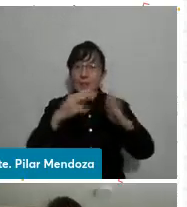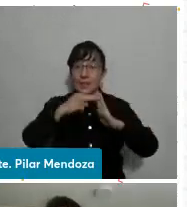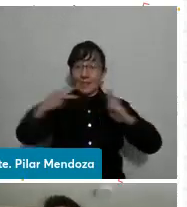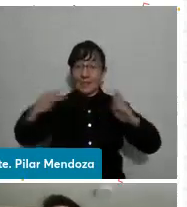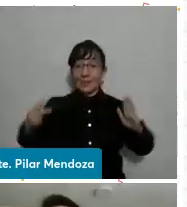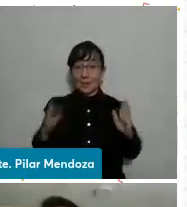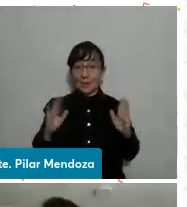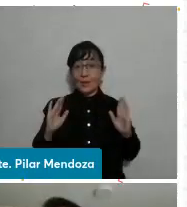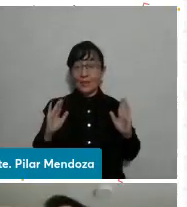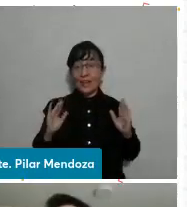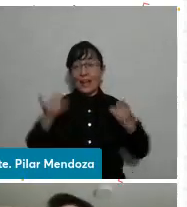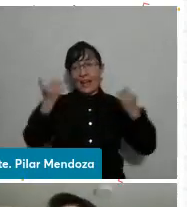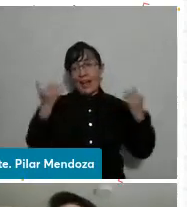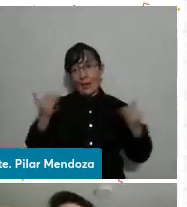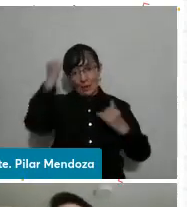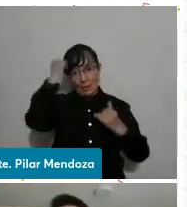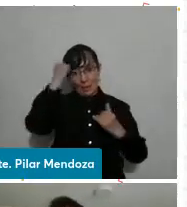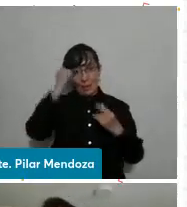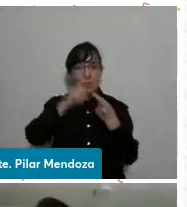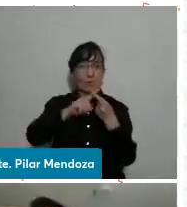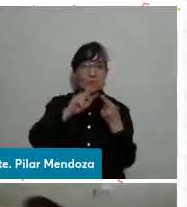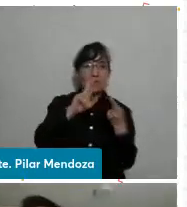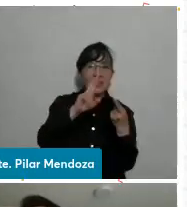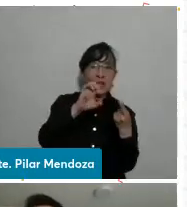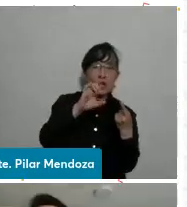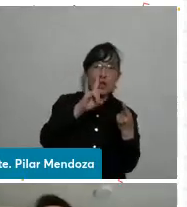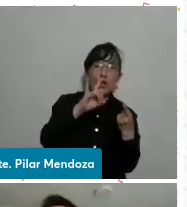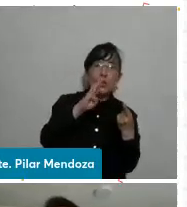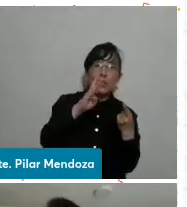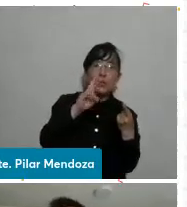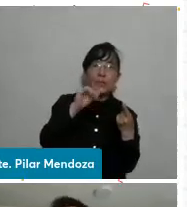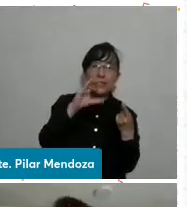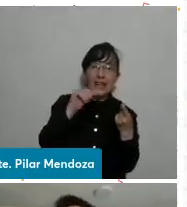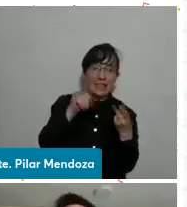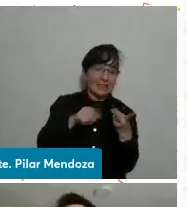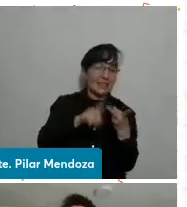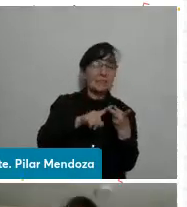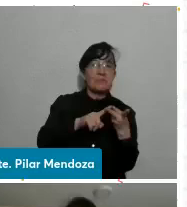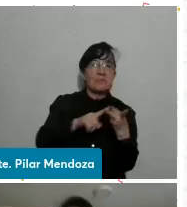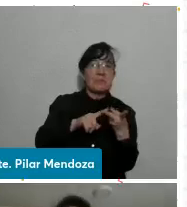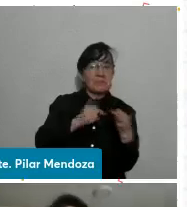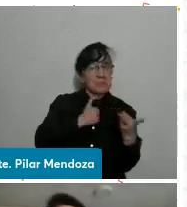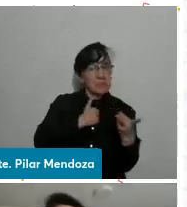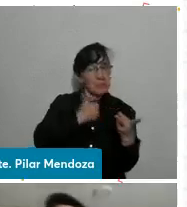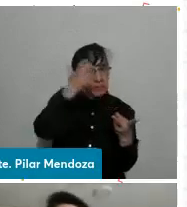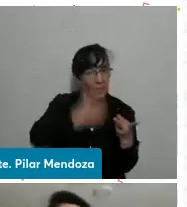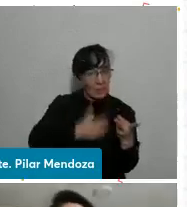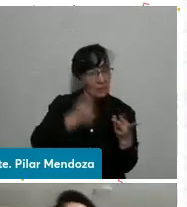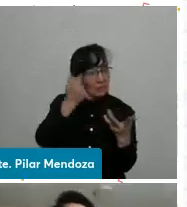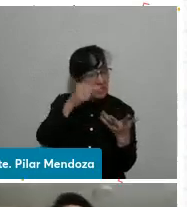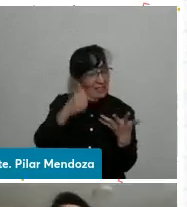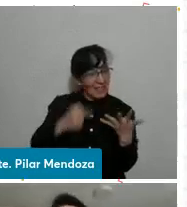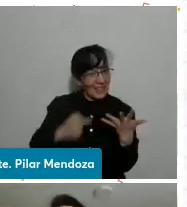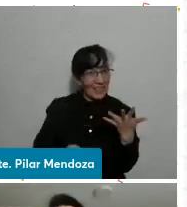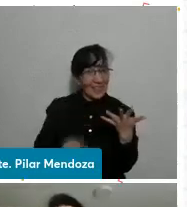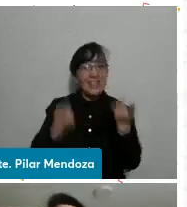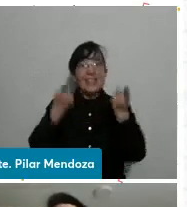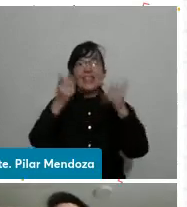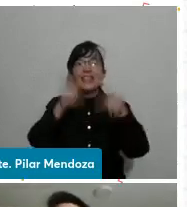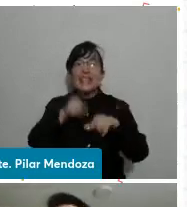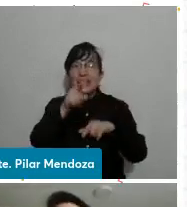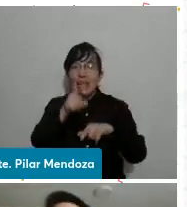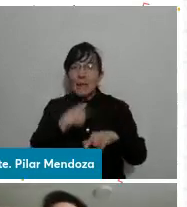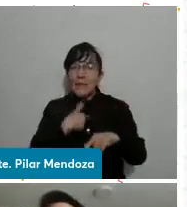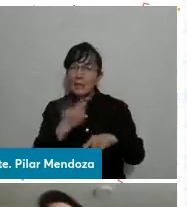Aquí los docentes nos hablaban de rúbricas, de procesos de autoevaluación, etcétera. Y lo más importante es tener